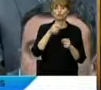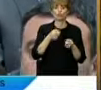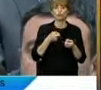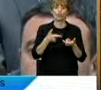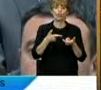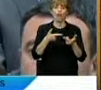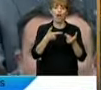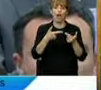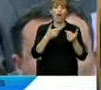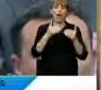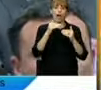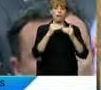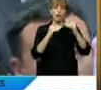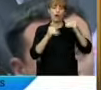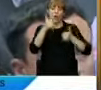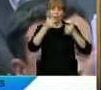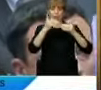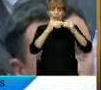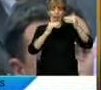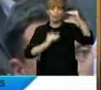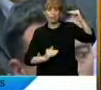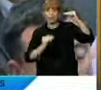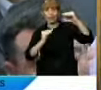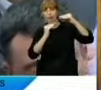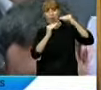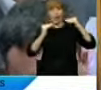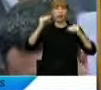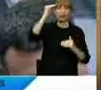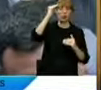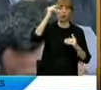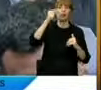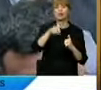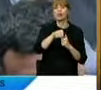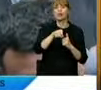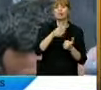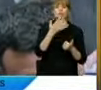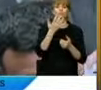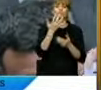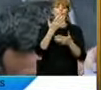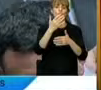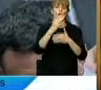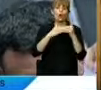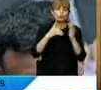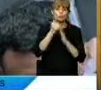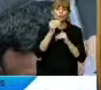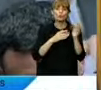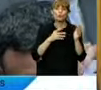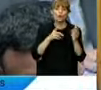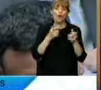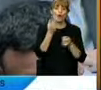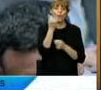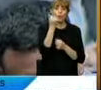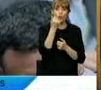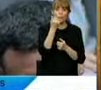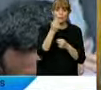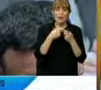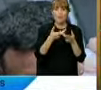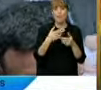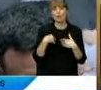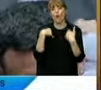clima aquí hay un sector importante de ate también bueno como decíamos recién de los jubilados se van a quedar aquí Bueno soportando la